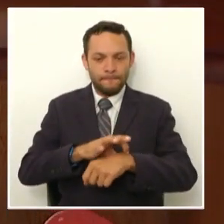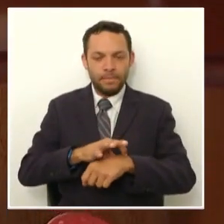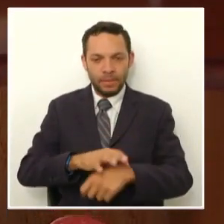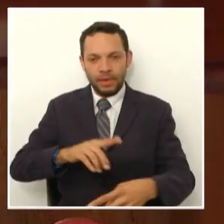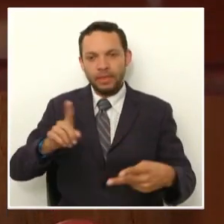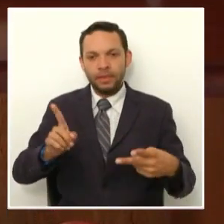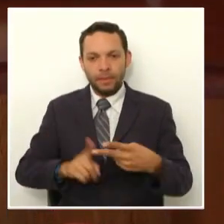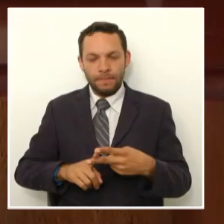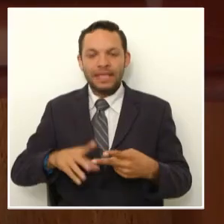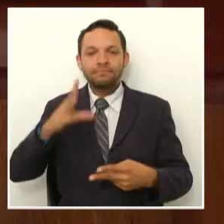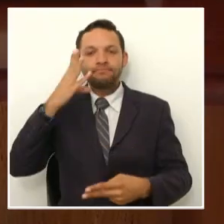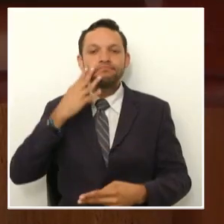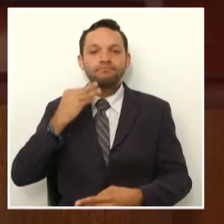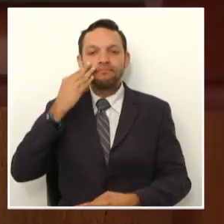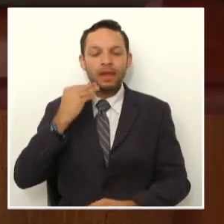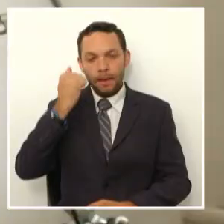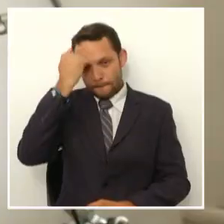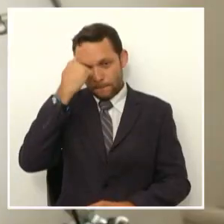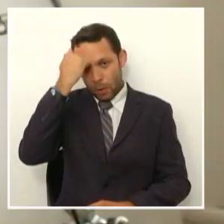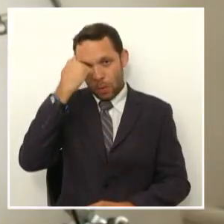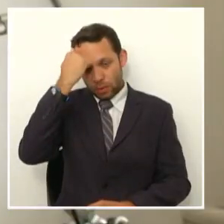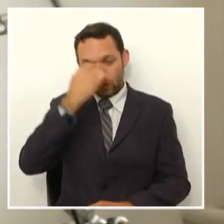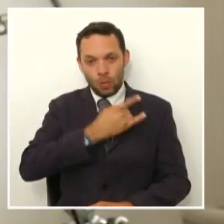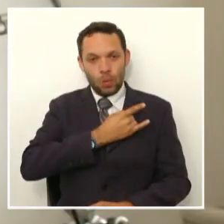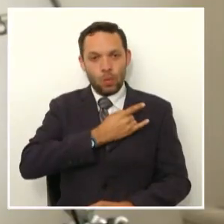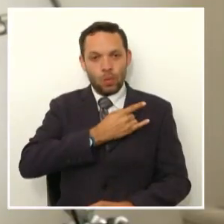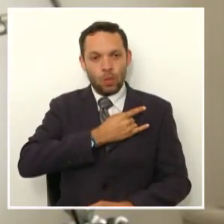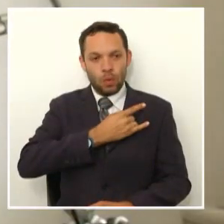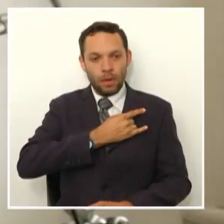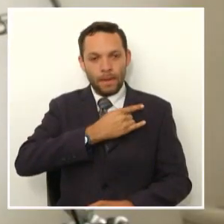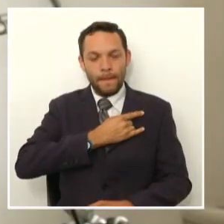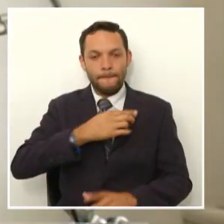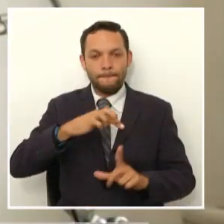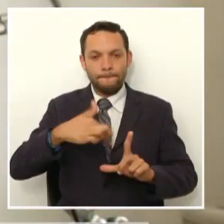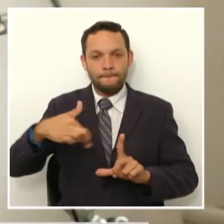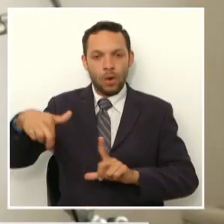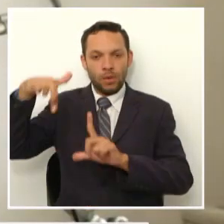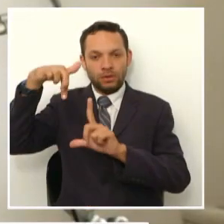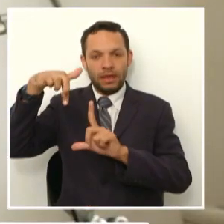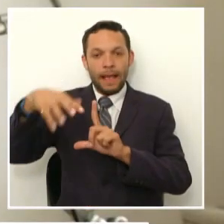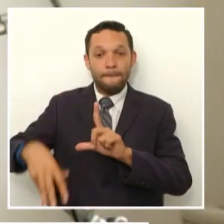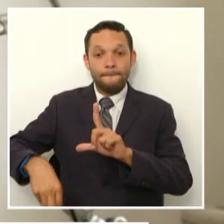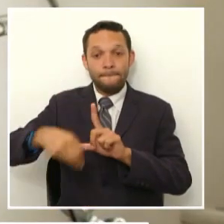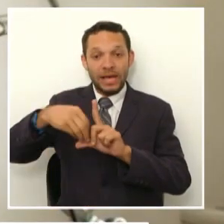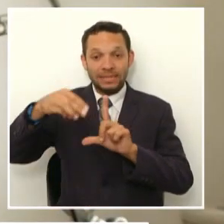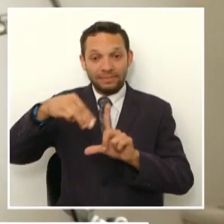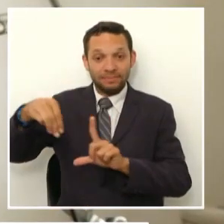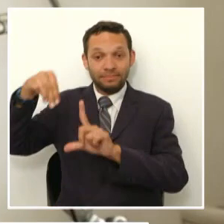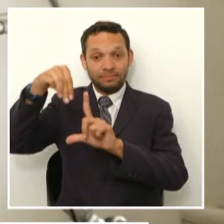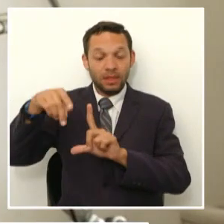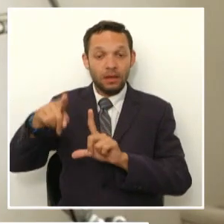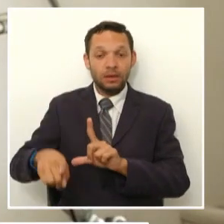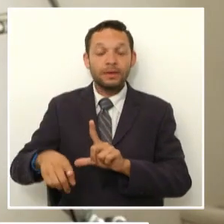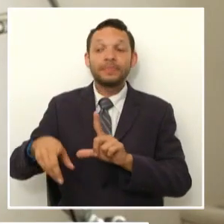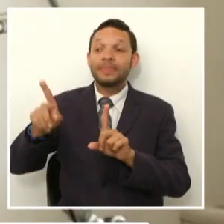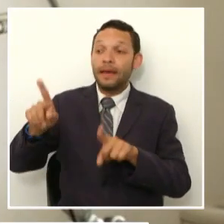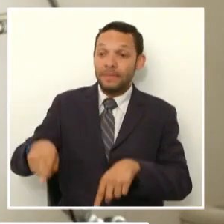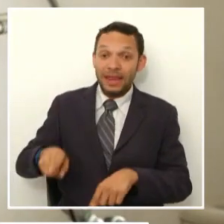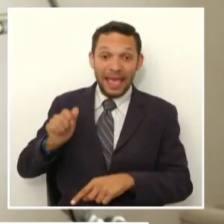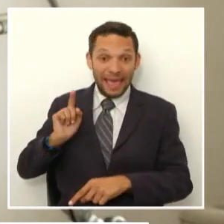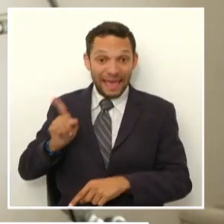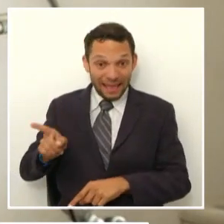destacado docente universitario en pre y posgrado, profesor mío cuando me